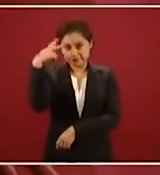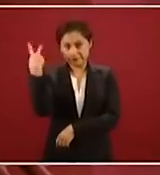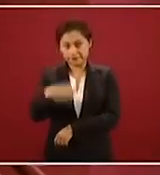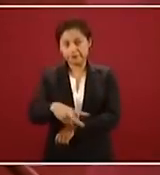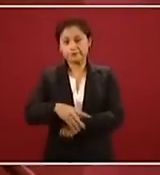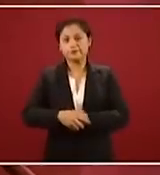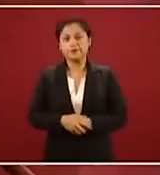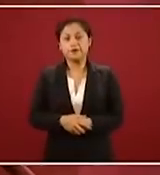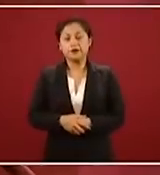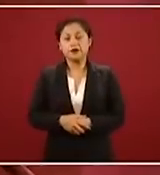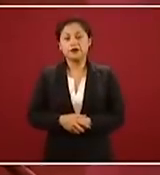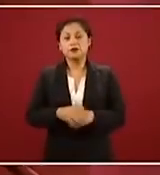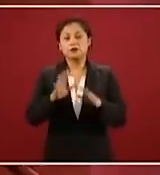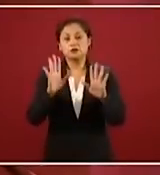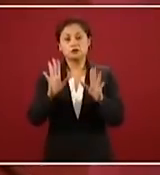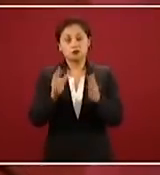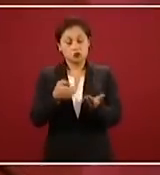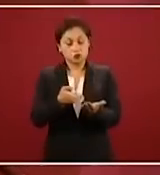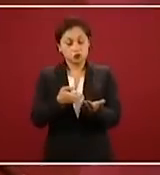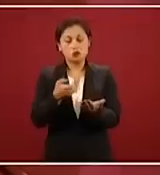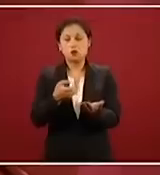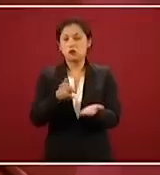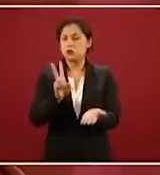permite, señor presidente,